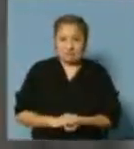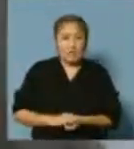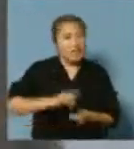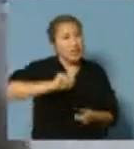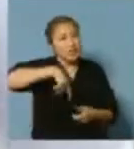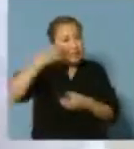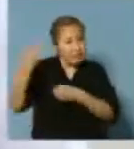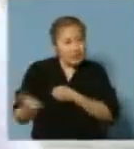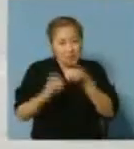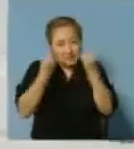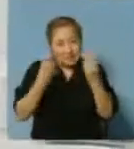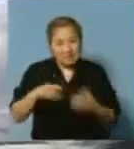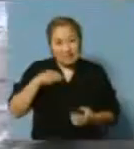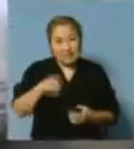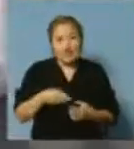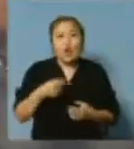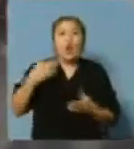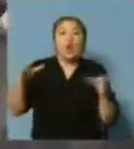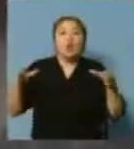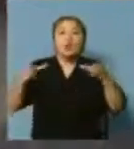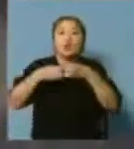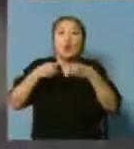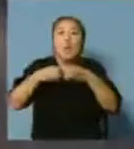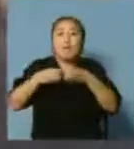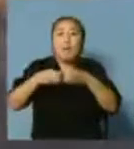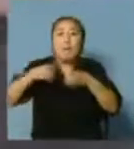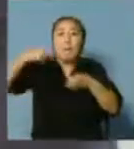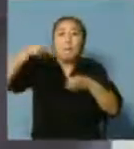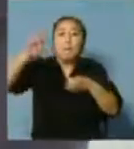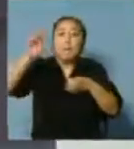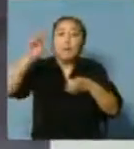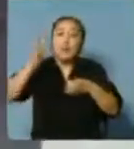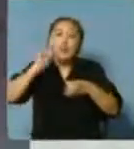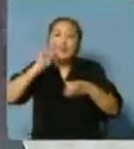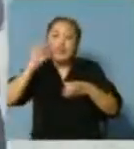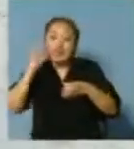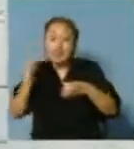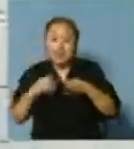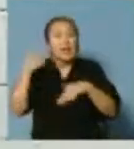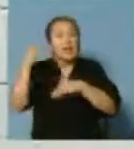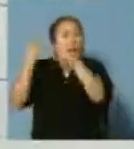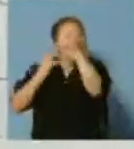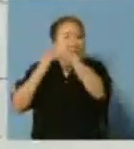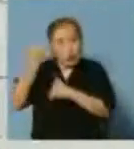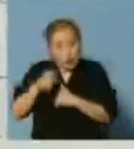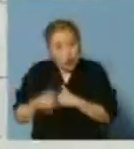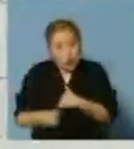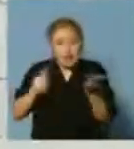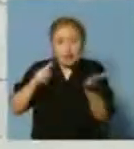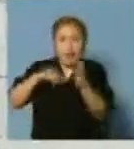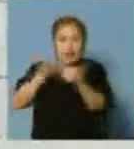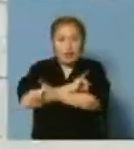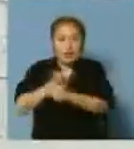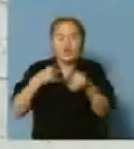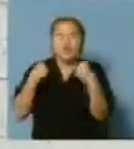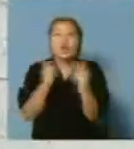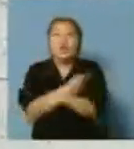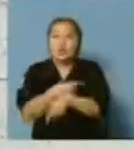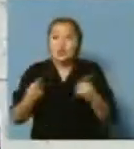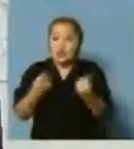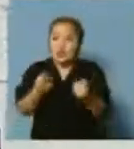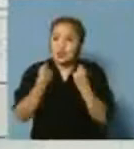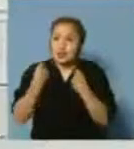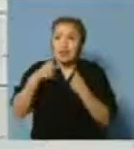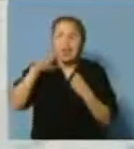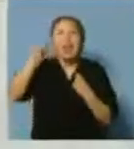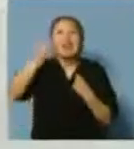entonces la invitación que se hace de Provida para que se pueda tener una charla y también la información necesaria en el caso